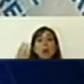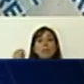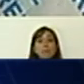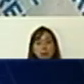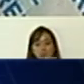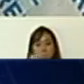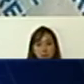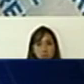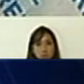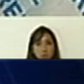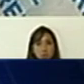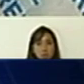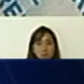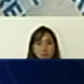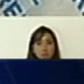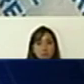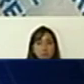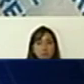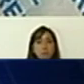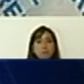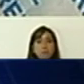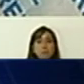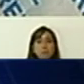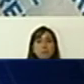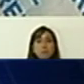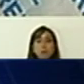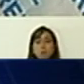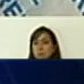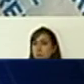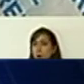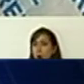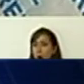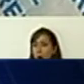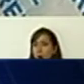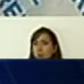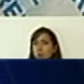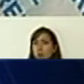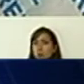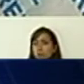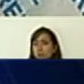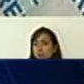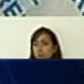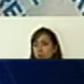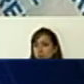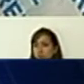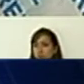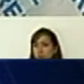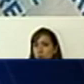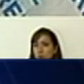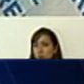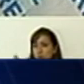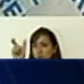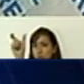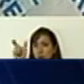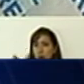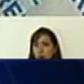desacato suscribieron un acuerdo que autoriza al ciudadano,